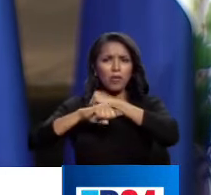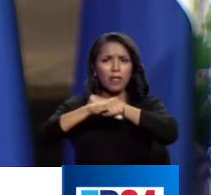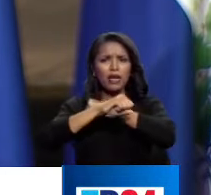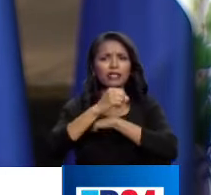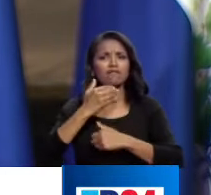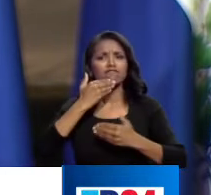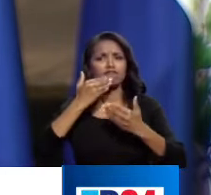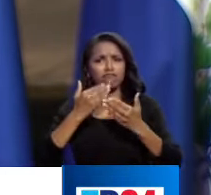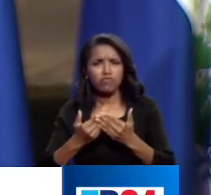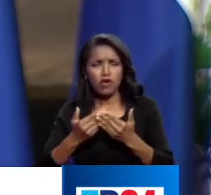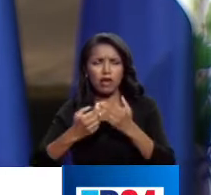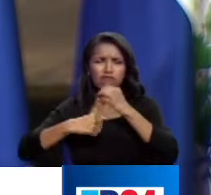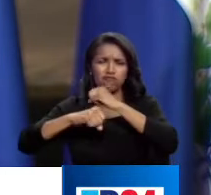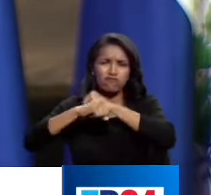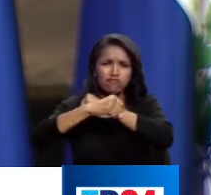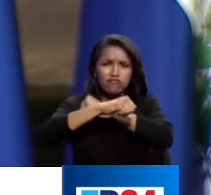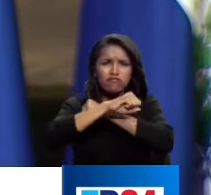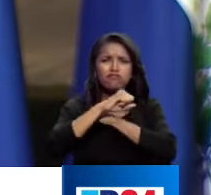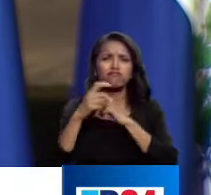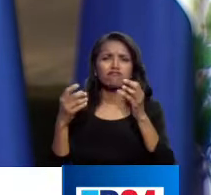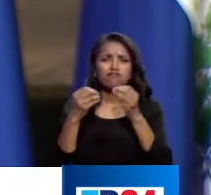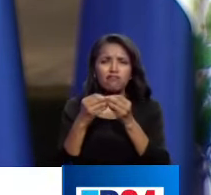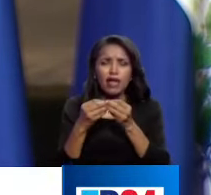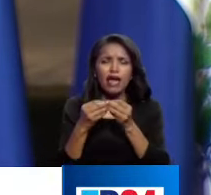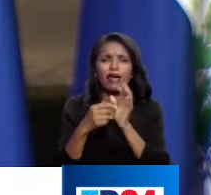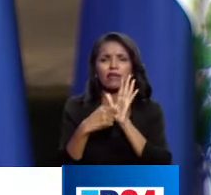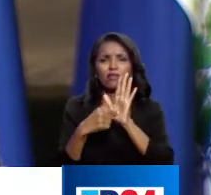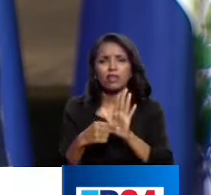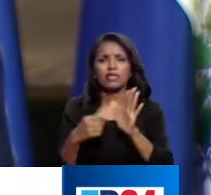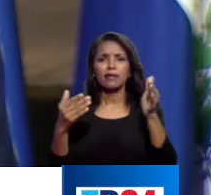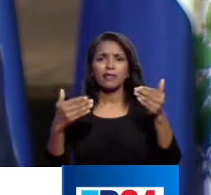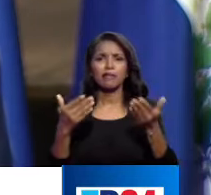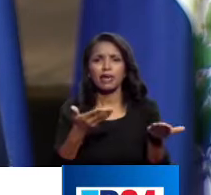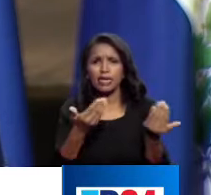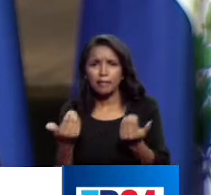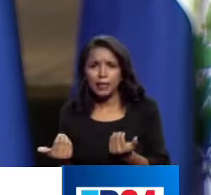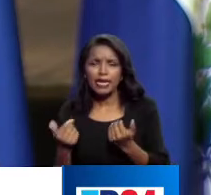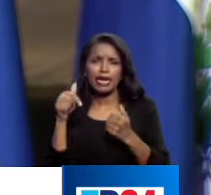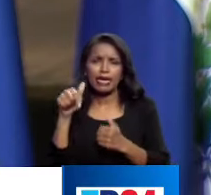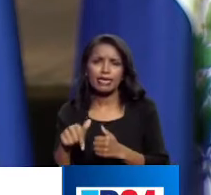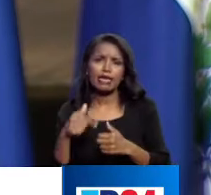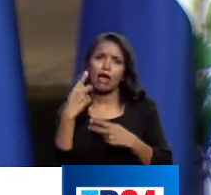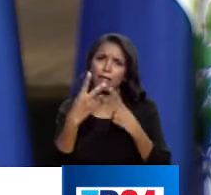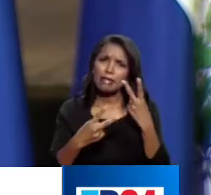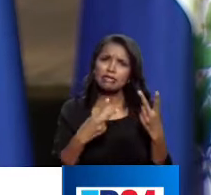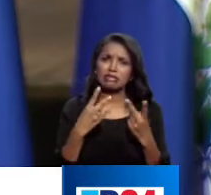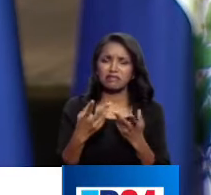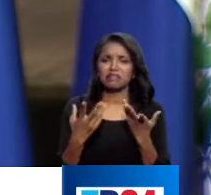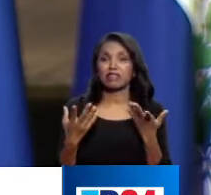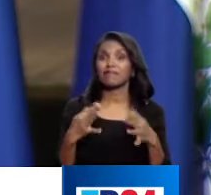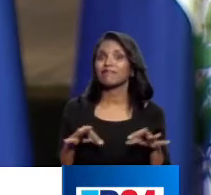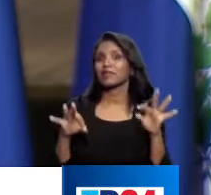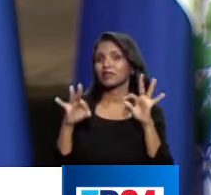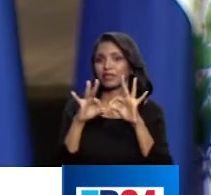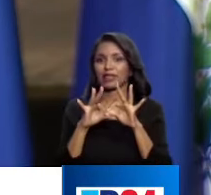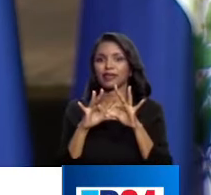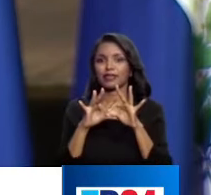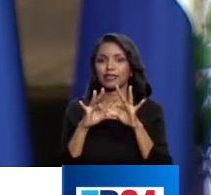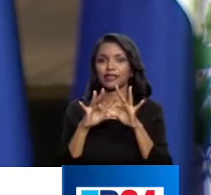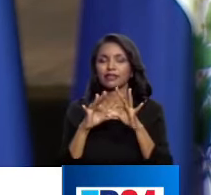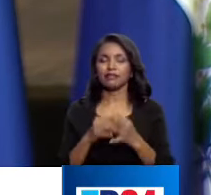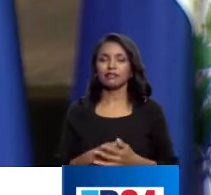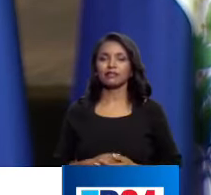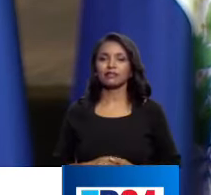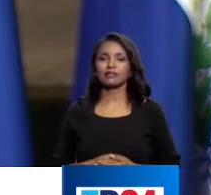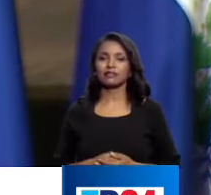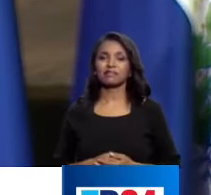una promoción agresiva, una promoción que indique claramente qué somos, a quién nos dirigimos y cómo vamos a